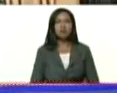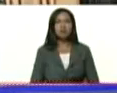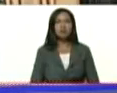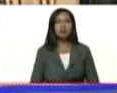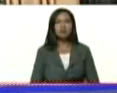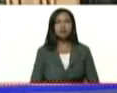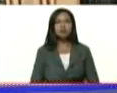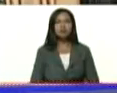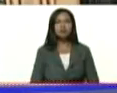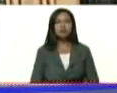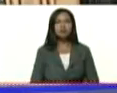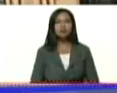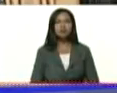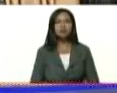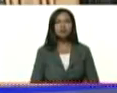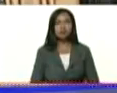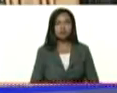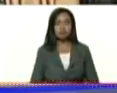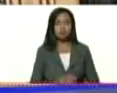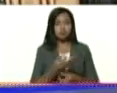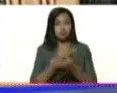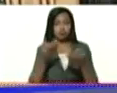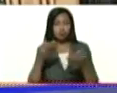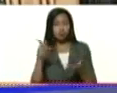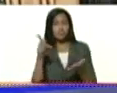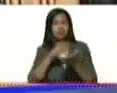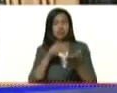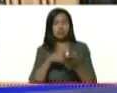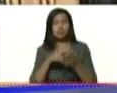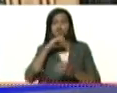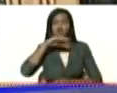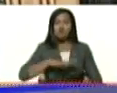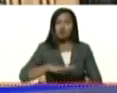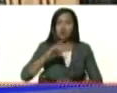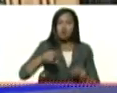a su magnífica presencia en la historia.